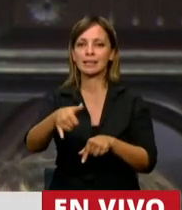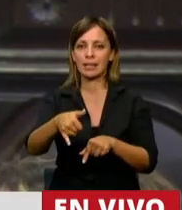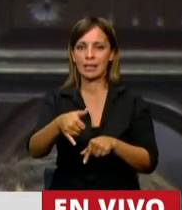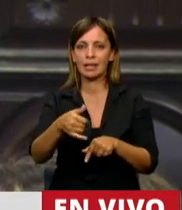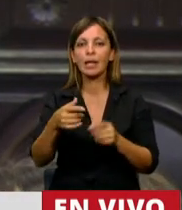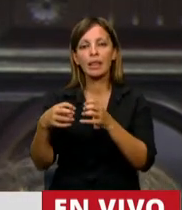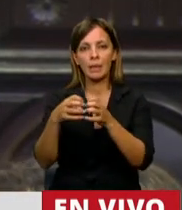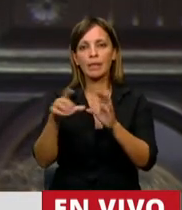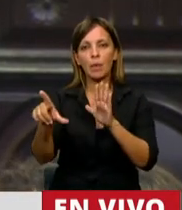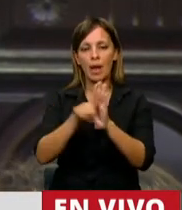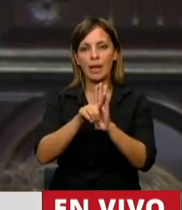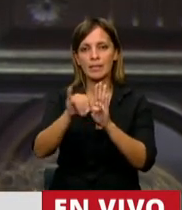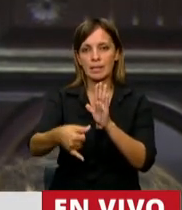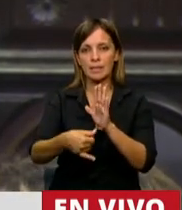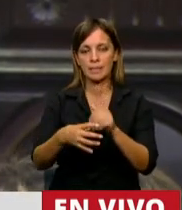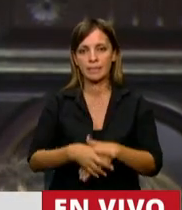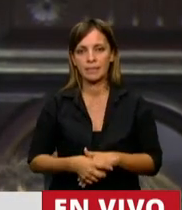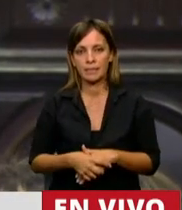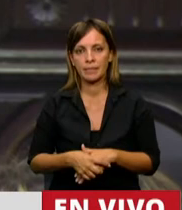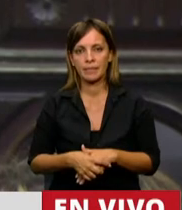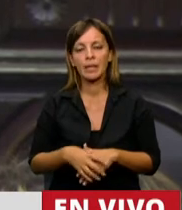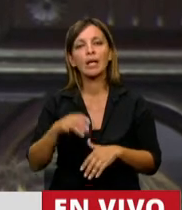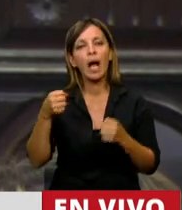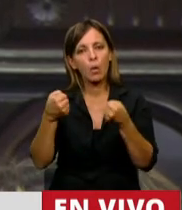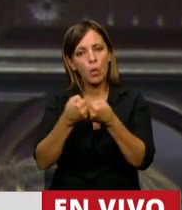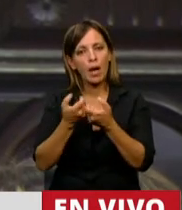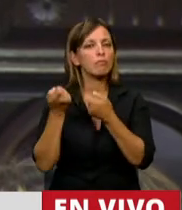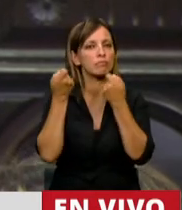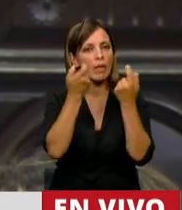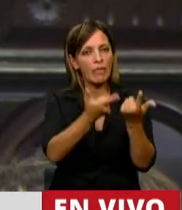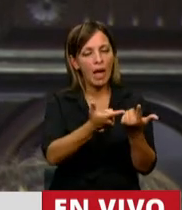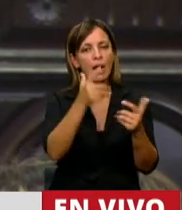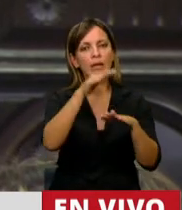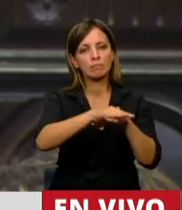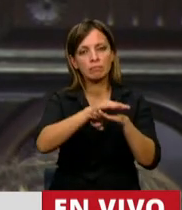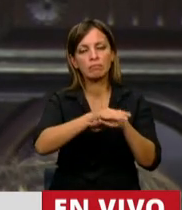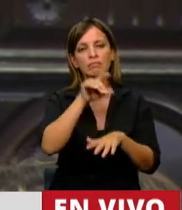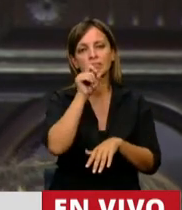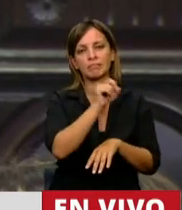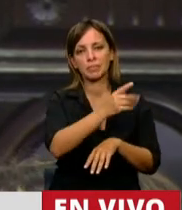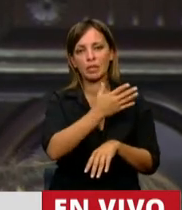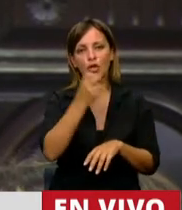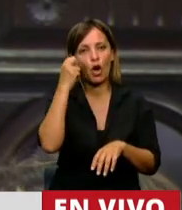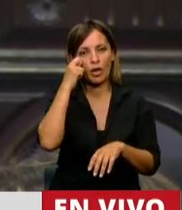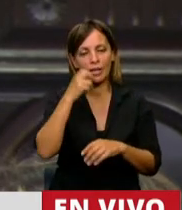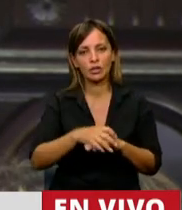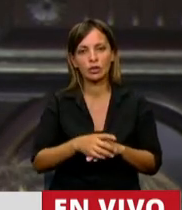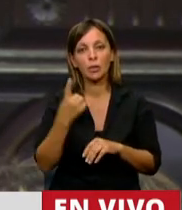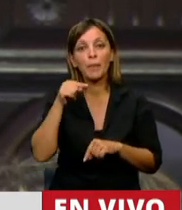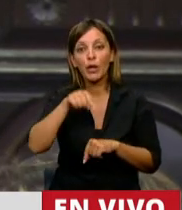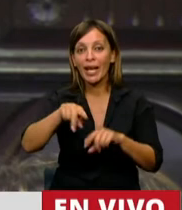ley, estamos de acuerdo con devolver las facultades al Congreso, pero que ese sea el